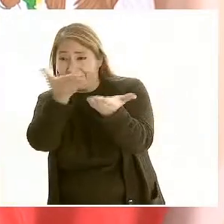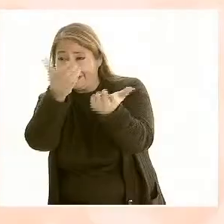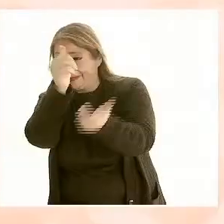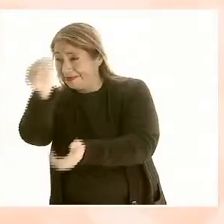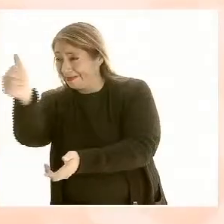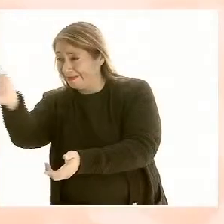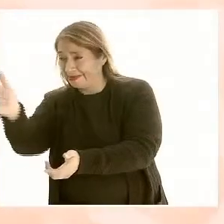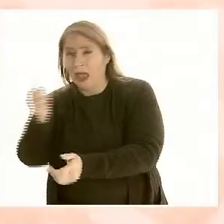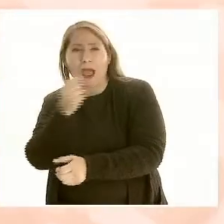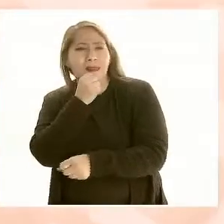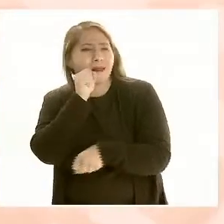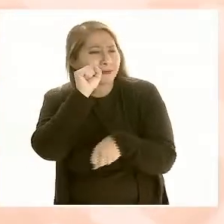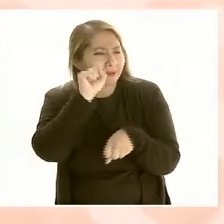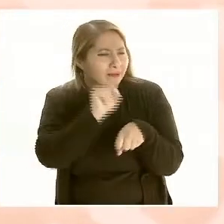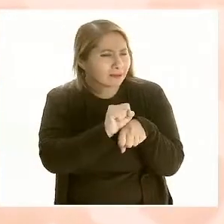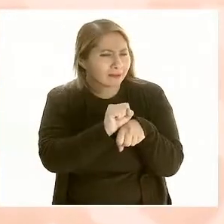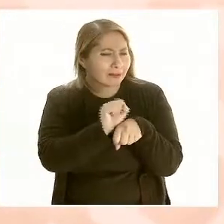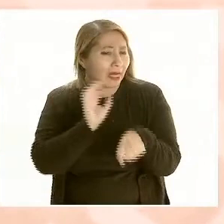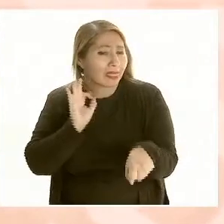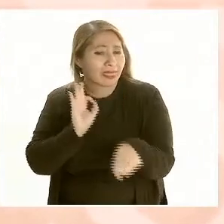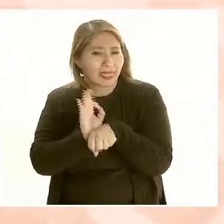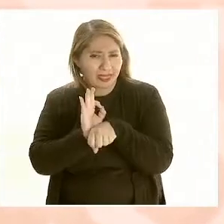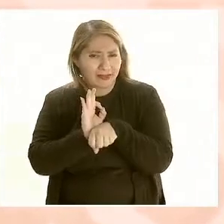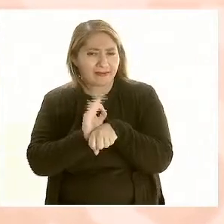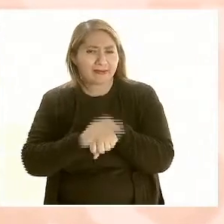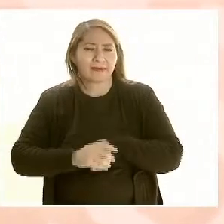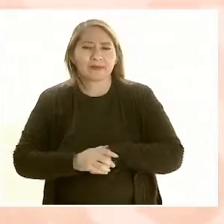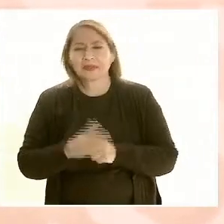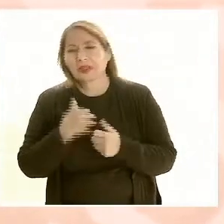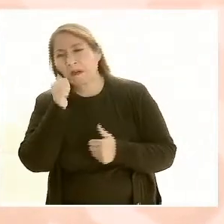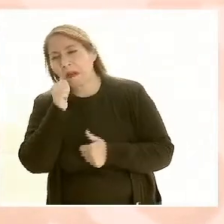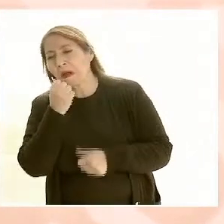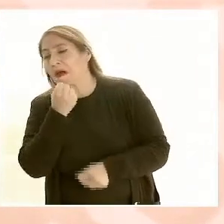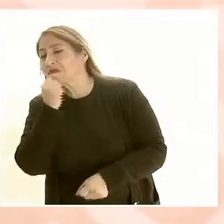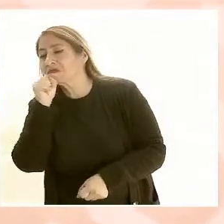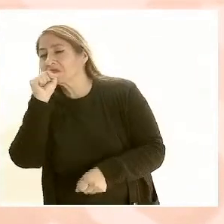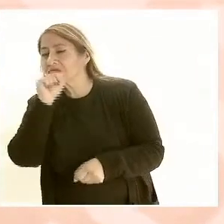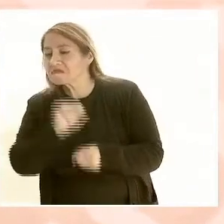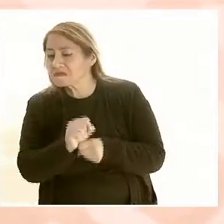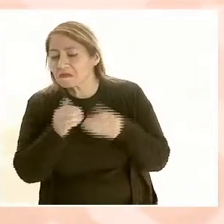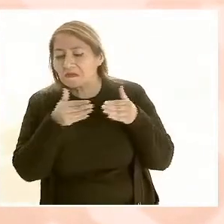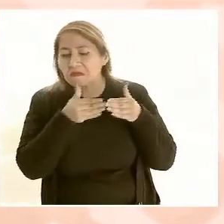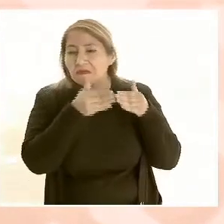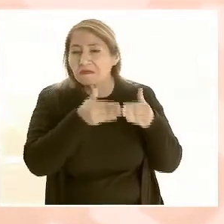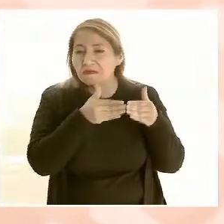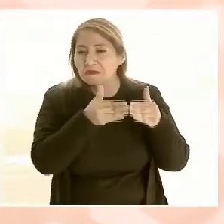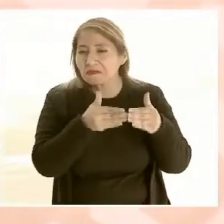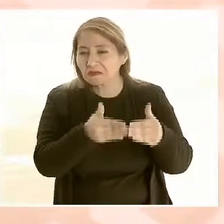a la Secretaría de la Defensa, a la Secretaría de Marina,